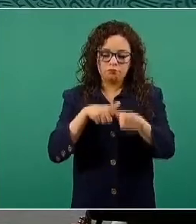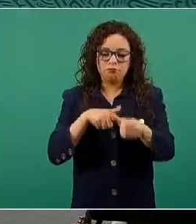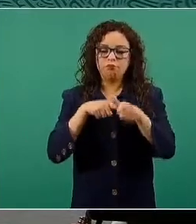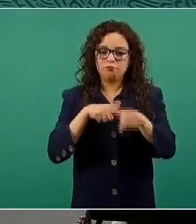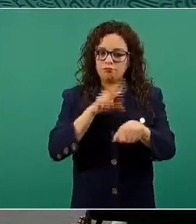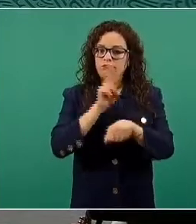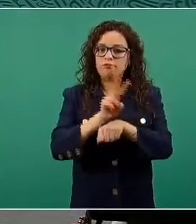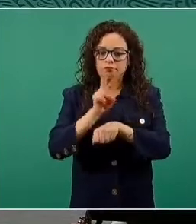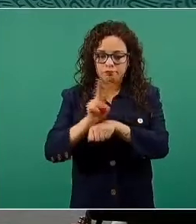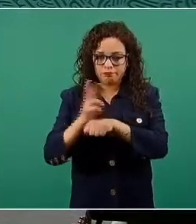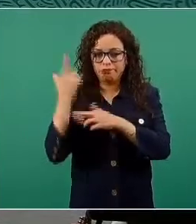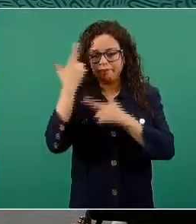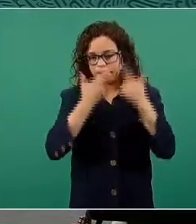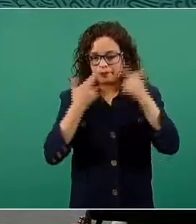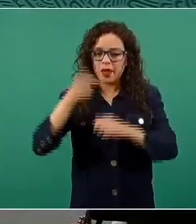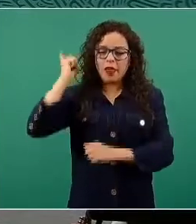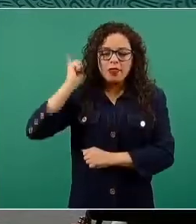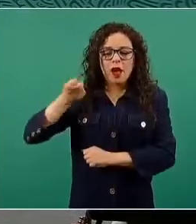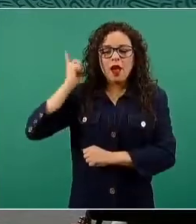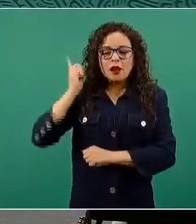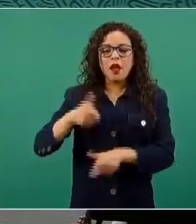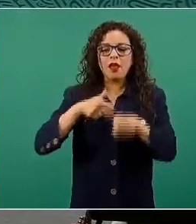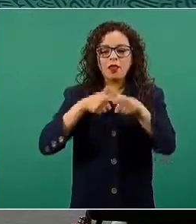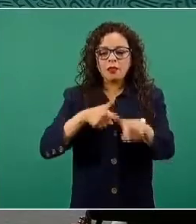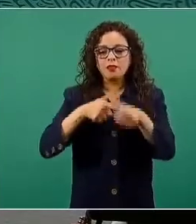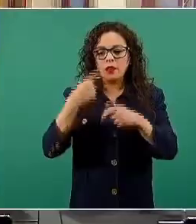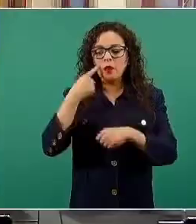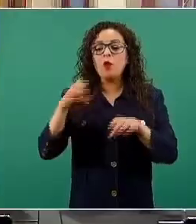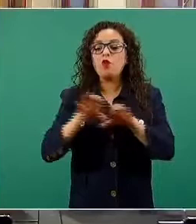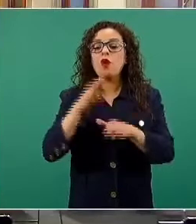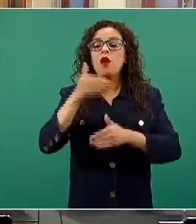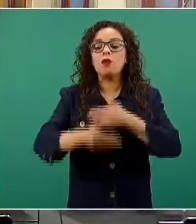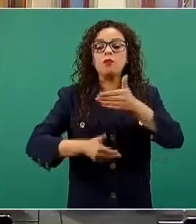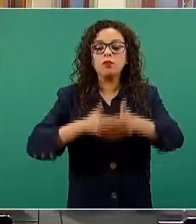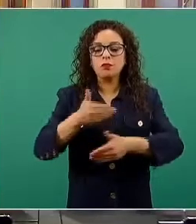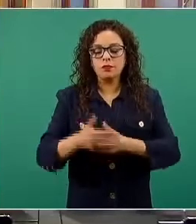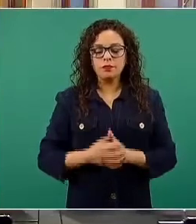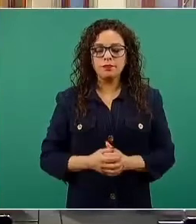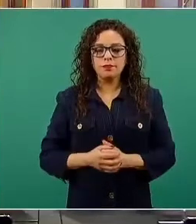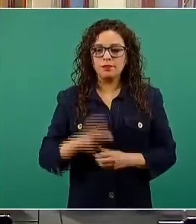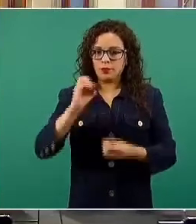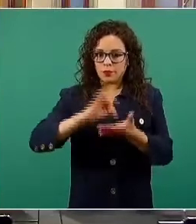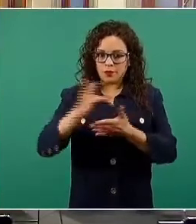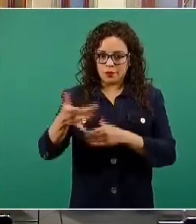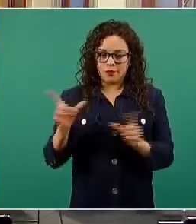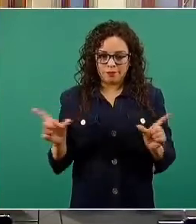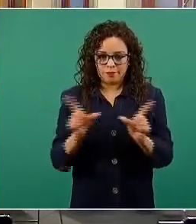con día estaremos viendo cómo continúan actualizándose estos números. Gracias.